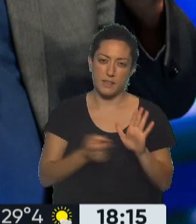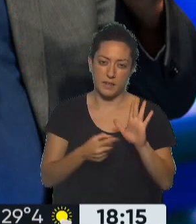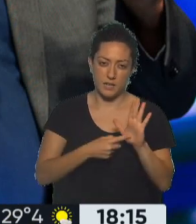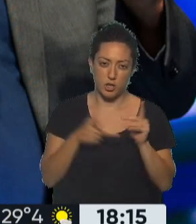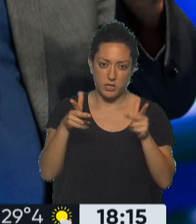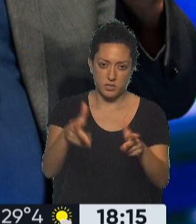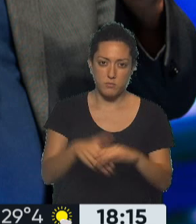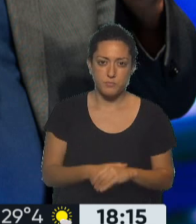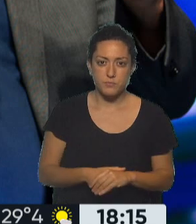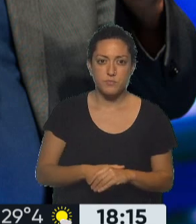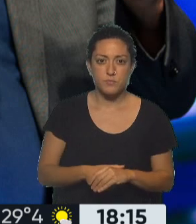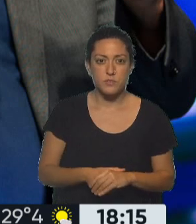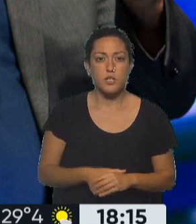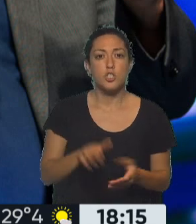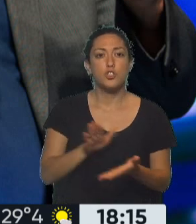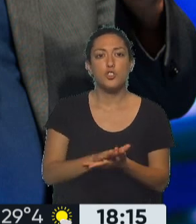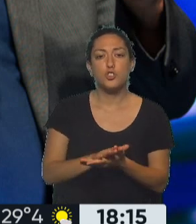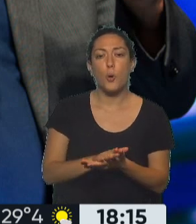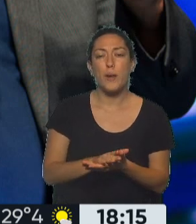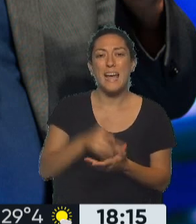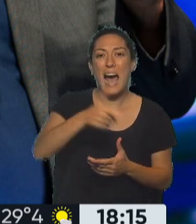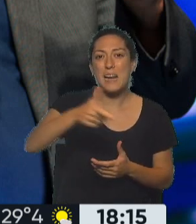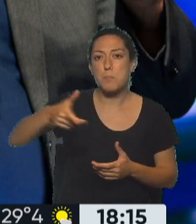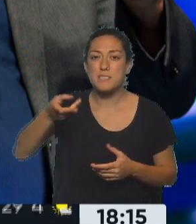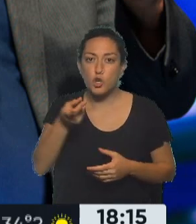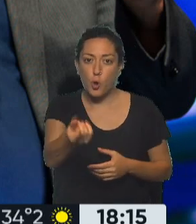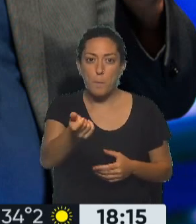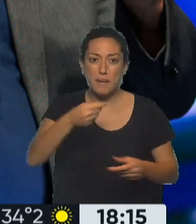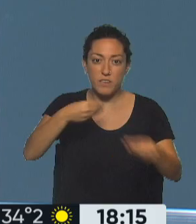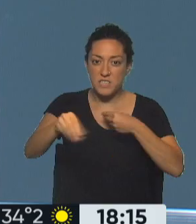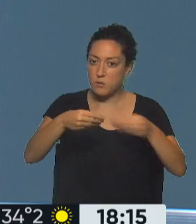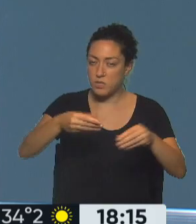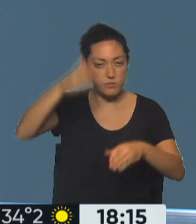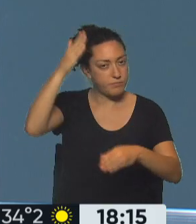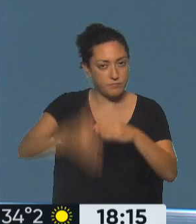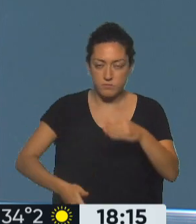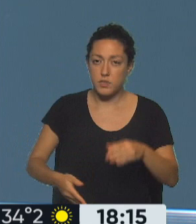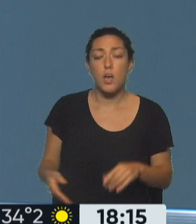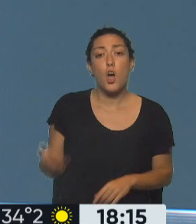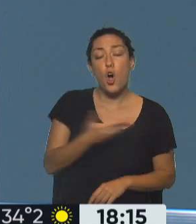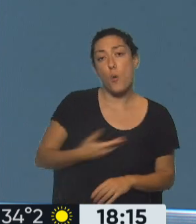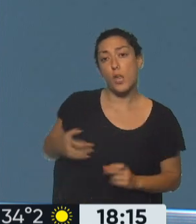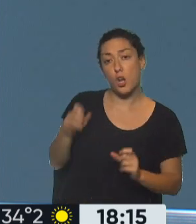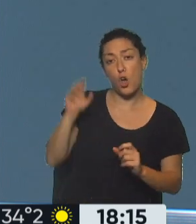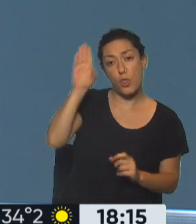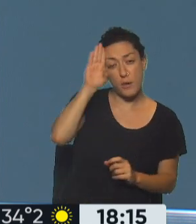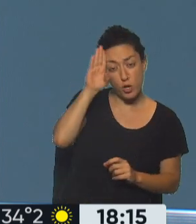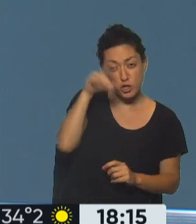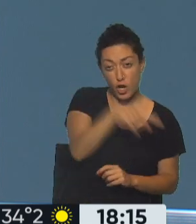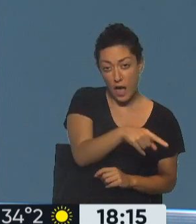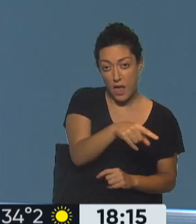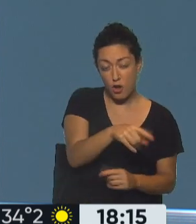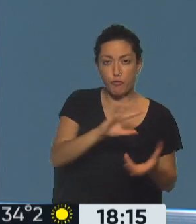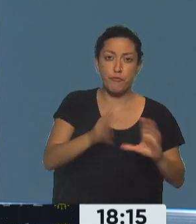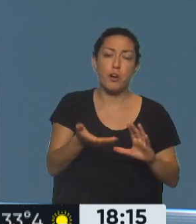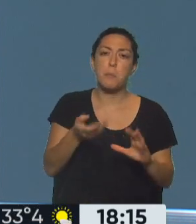Primero, suspende la flexibilización para la adquisición de armas. Durante el gobierno de Jair Bolsonaro fue muy cuestionado justamente el acceder